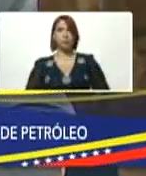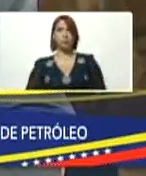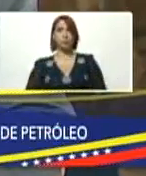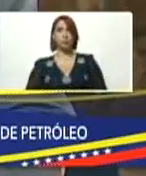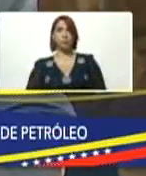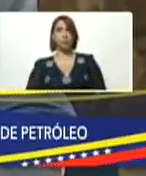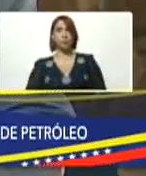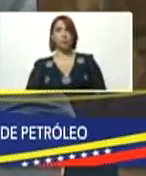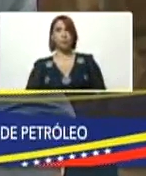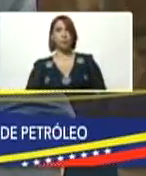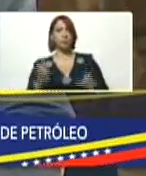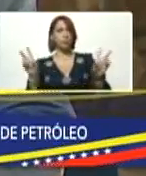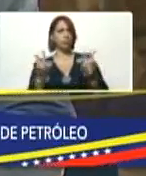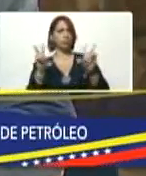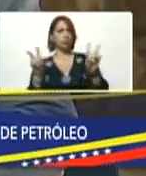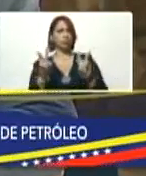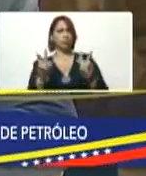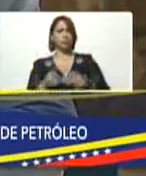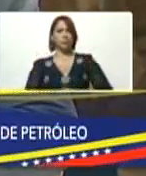y victoriosa.